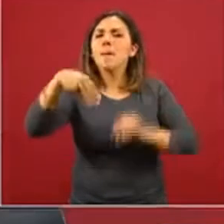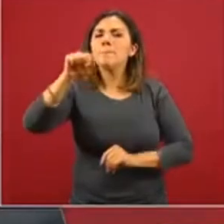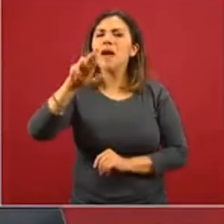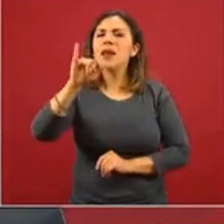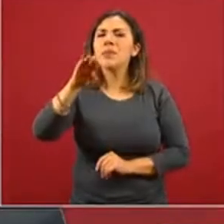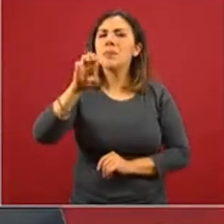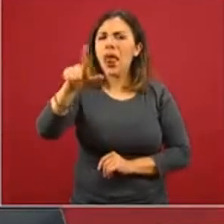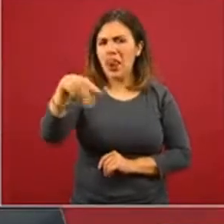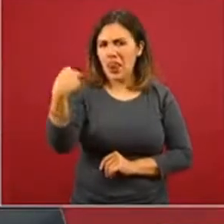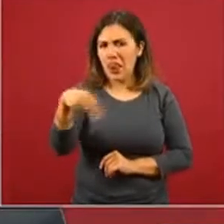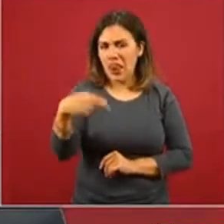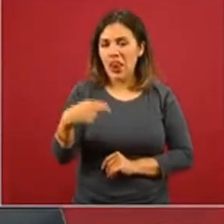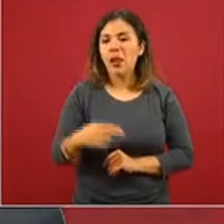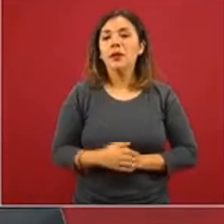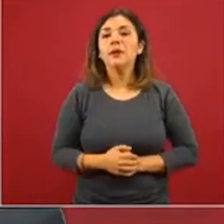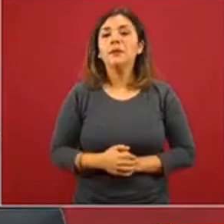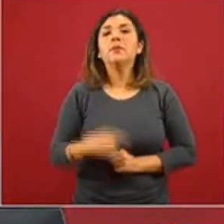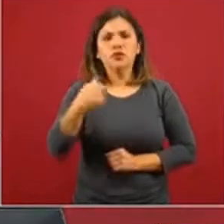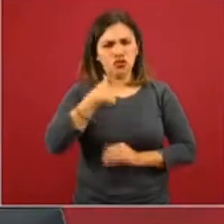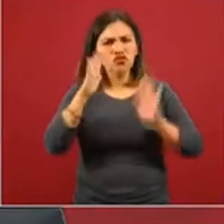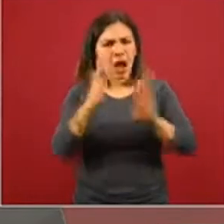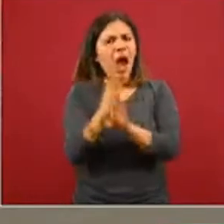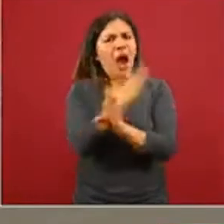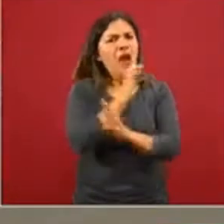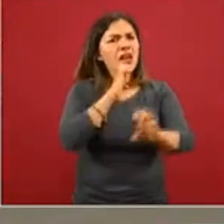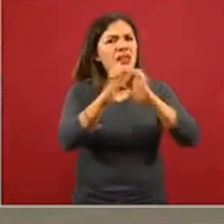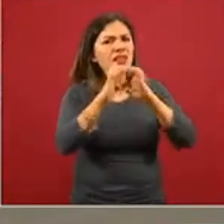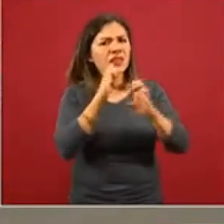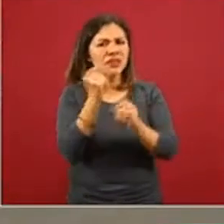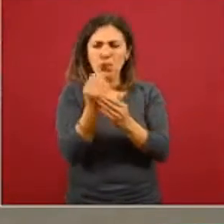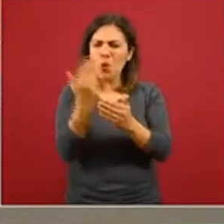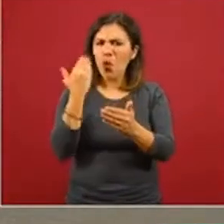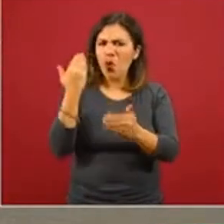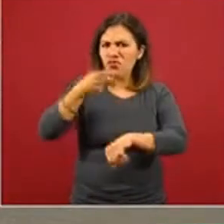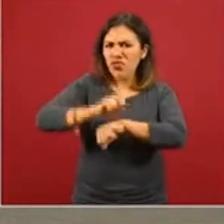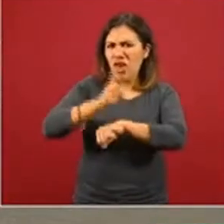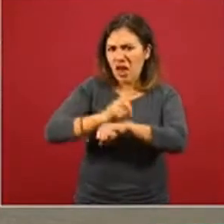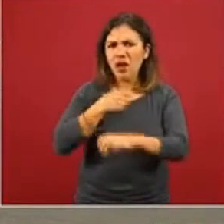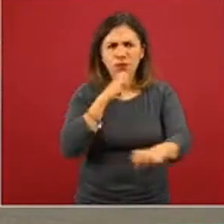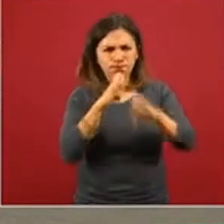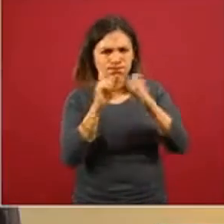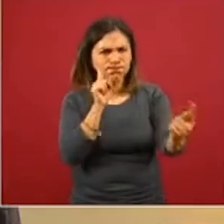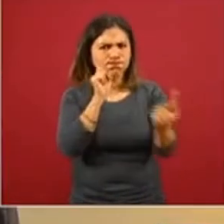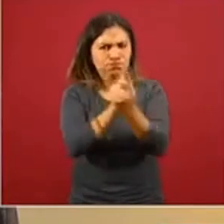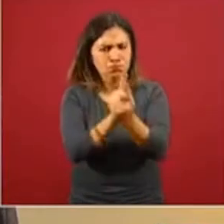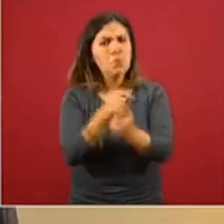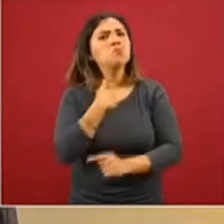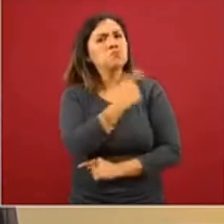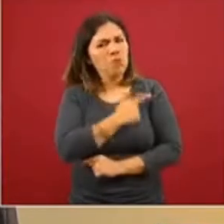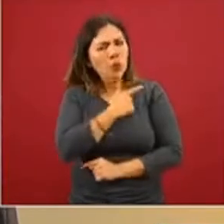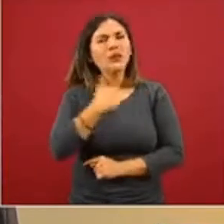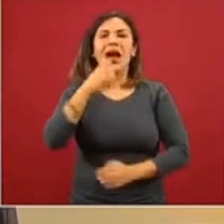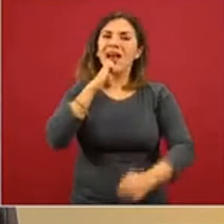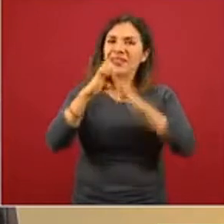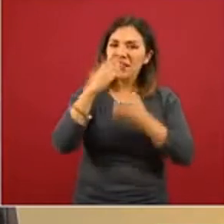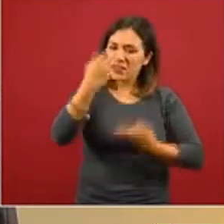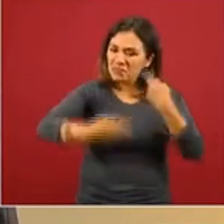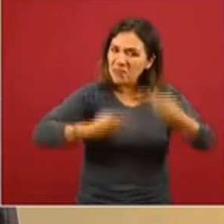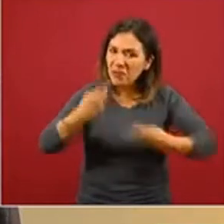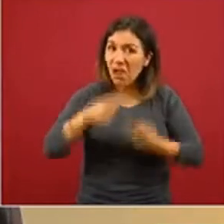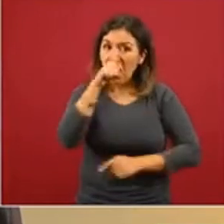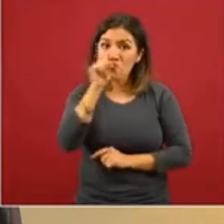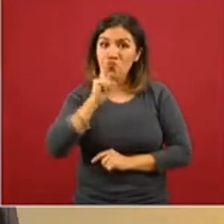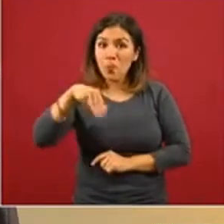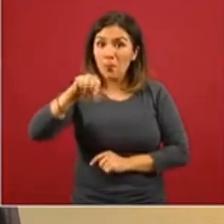Maribeth Sheridan. Tuve una entrevista con ella hace unos pocos días. Disfruto mucho las entrevistas de